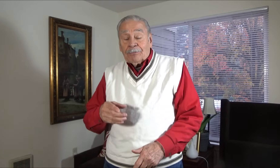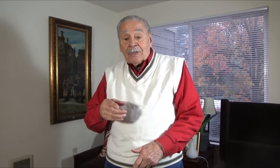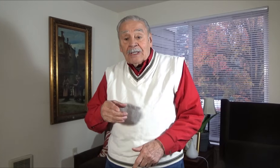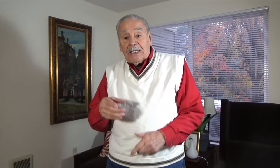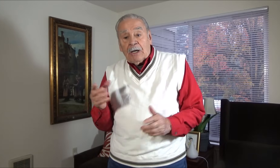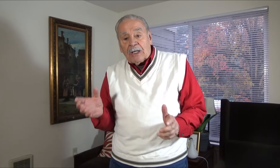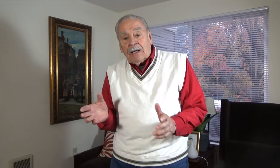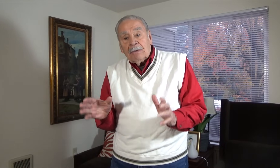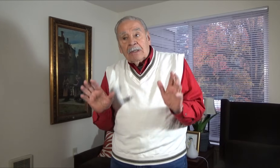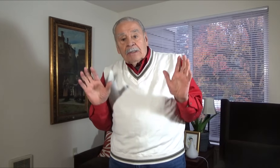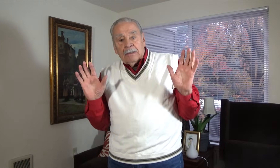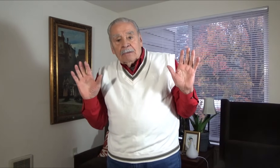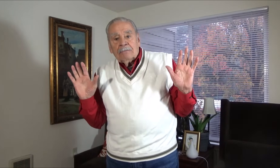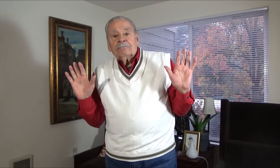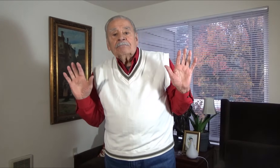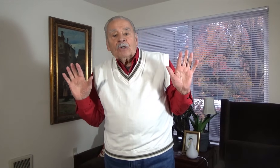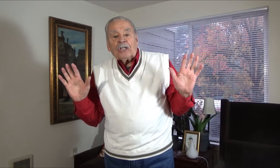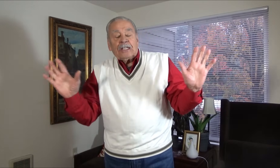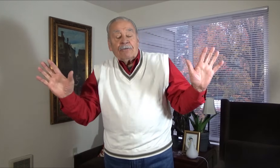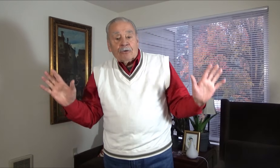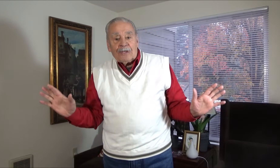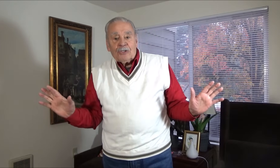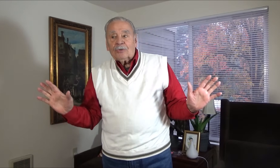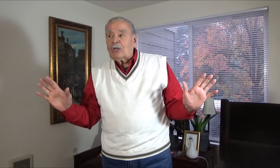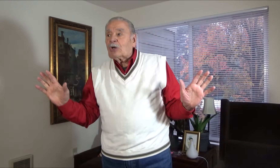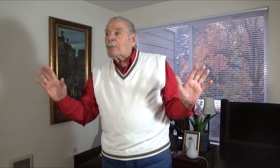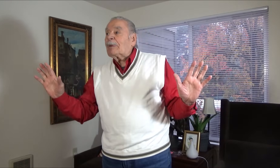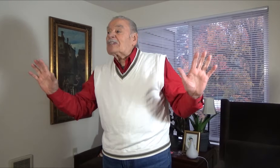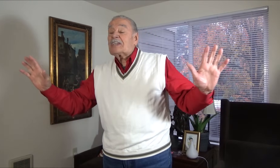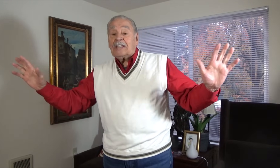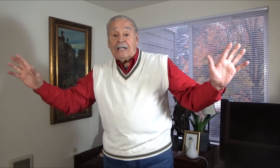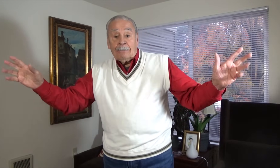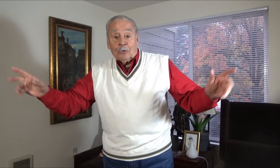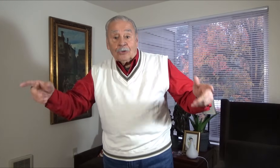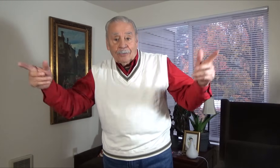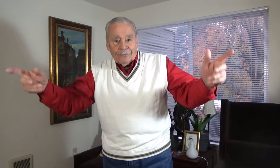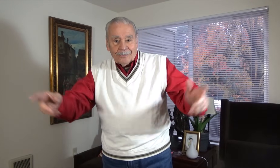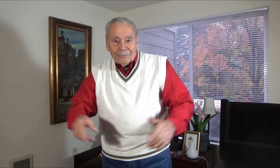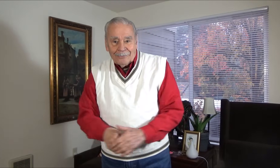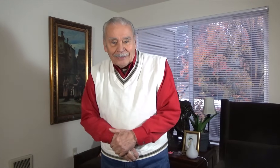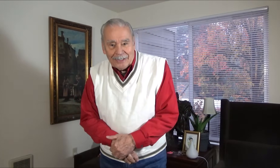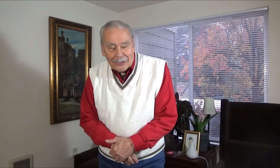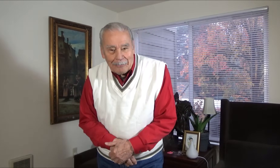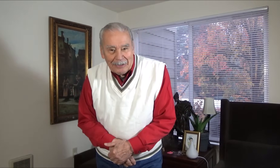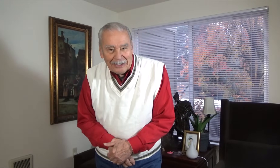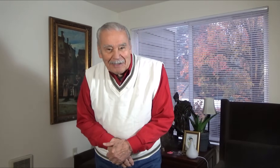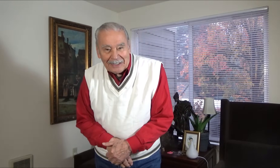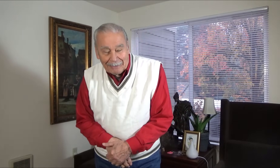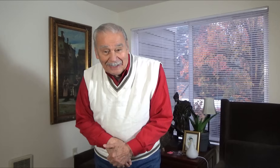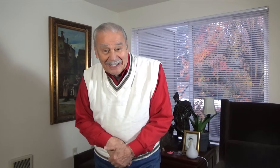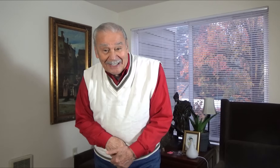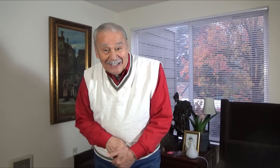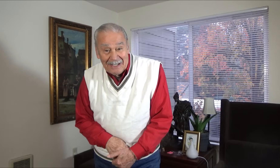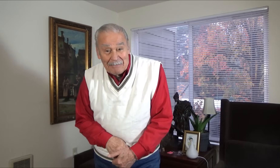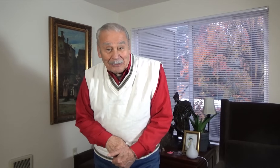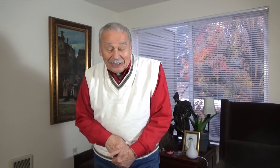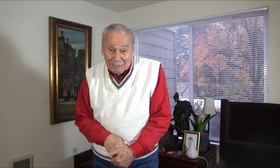claro y ahora, con esta información de lo que piensan en el mundo, pues quiero despedirme esta